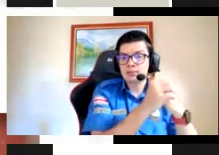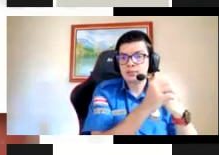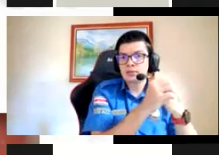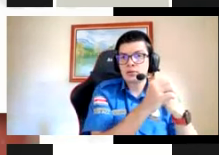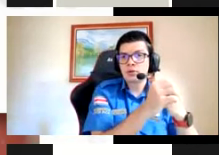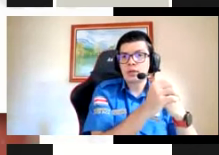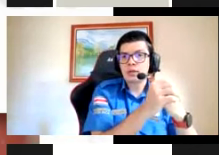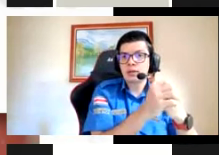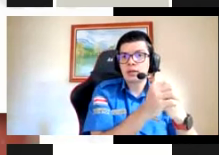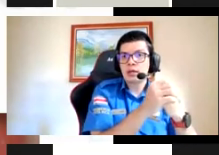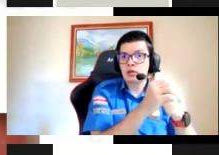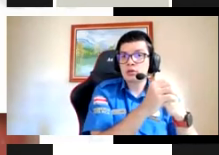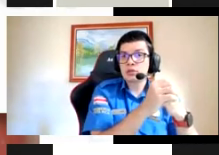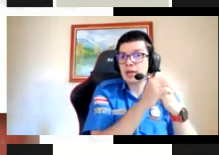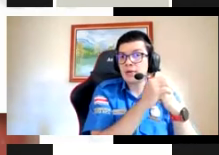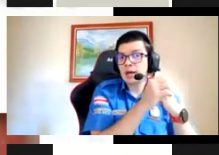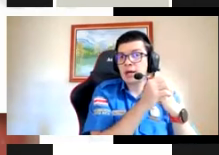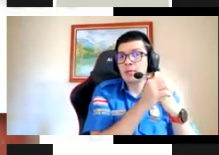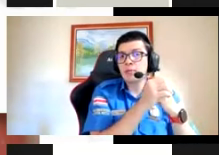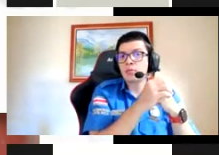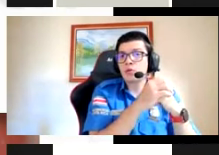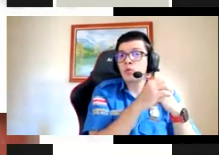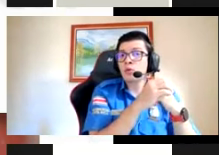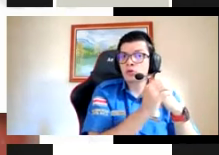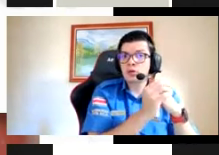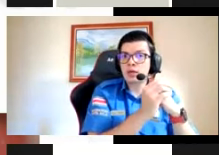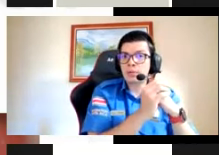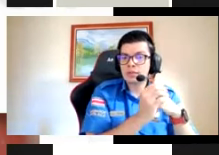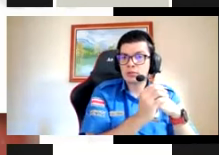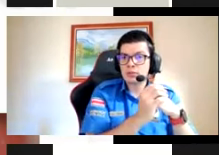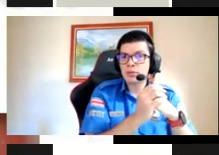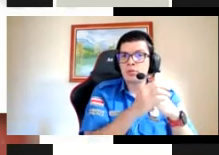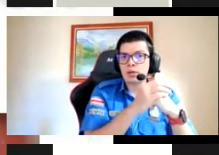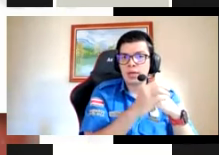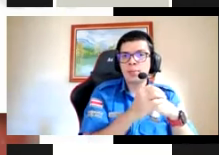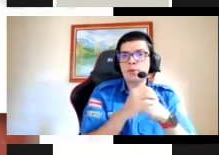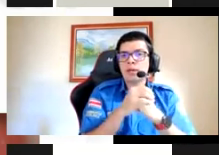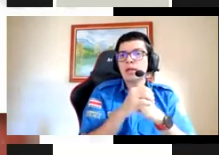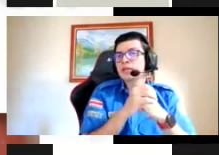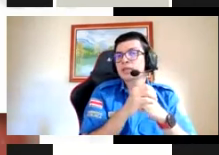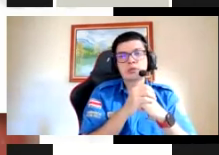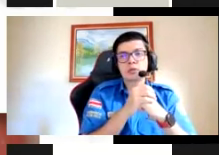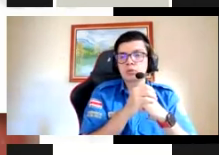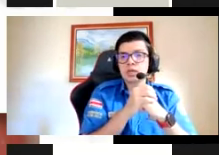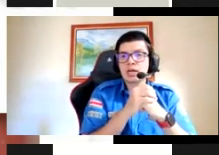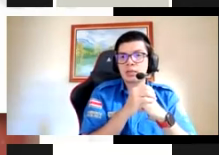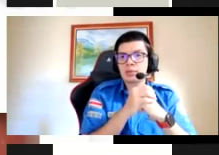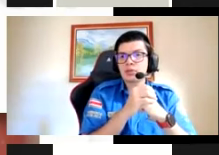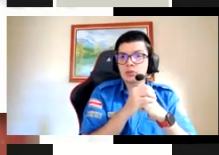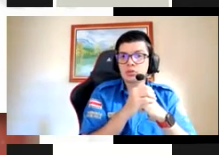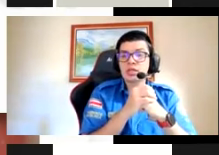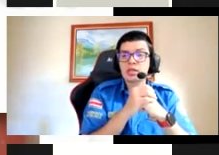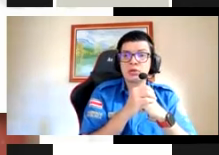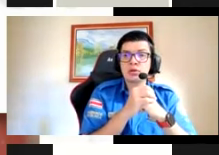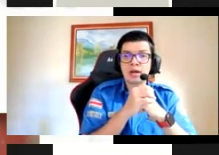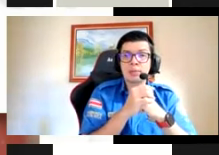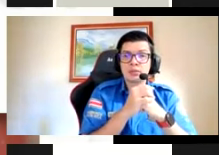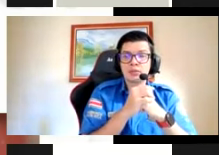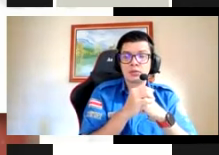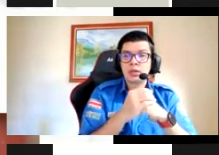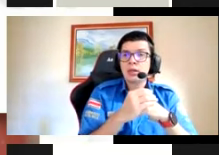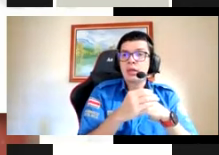libras. ¿Ok? Entonces le baja un montón la presión. ¿Por qué? Porque el gas no se usa a alta presión, se usa de hecho a